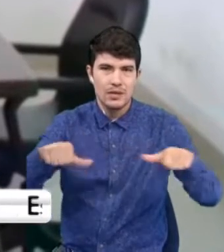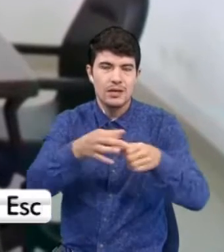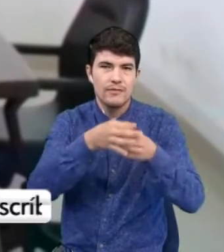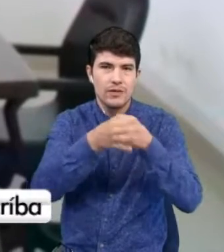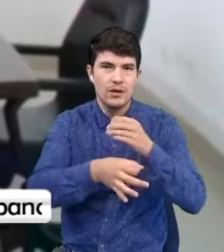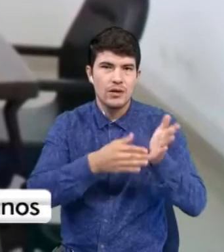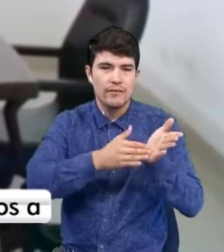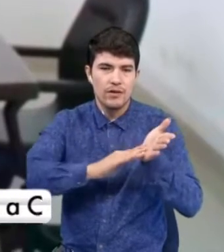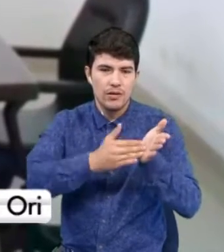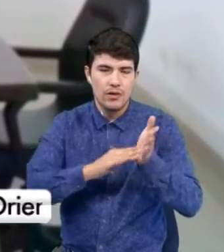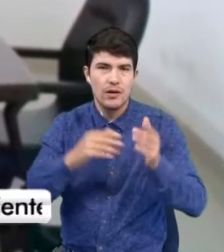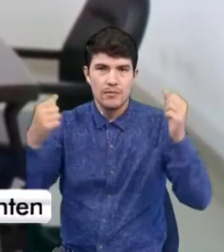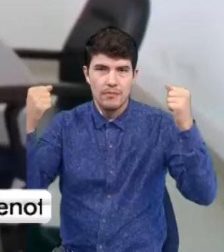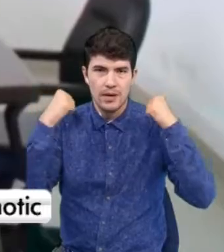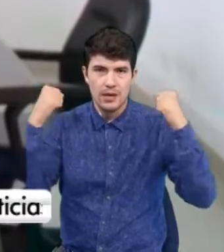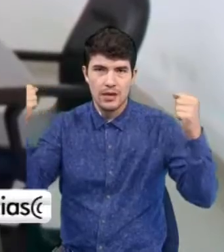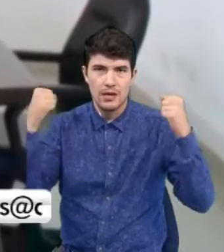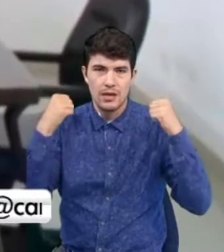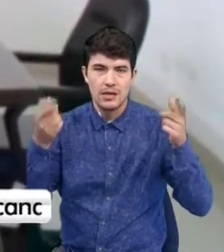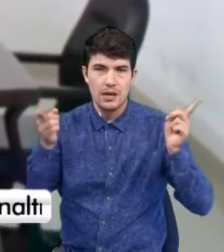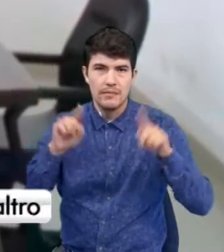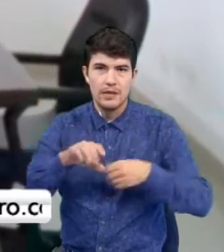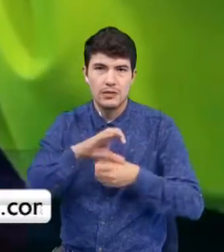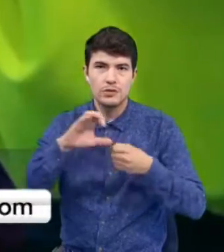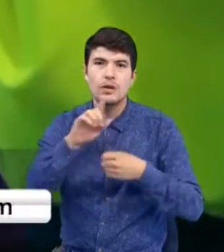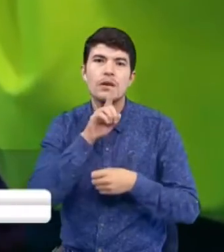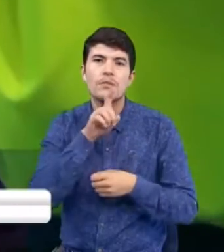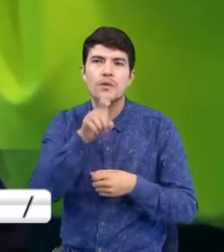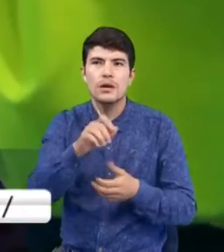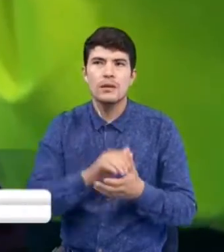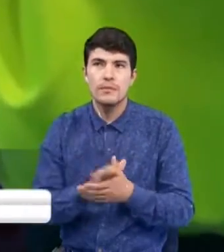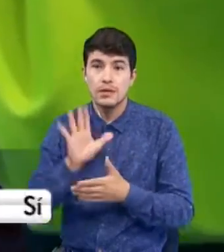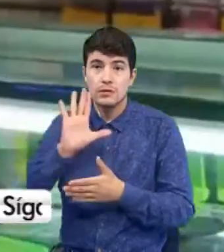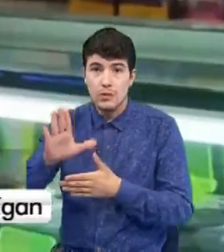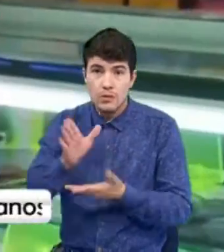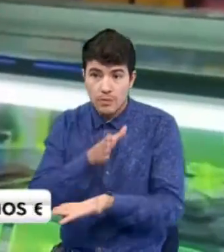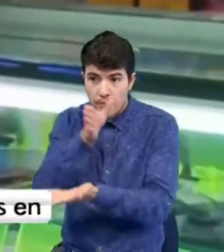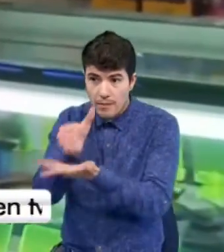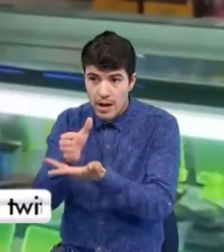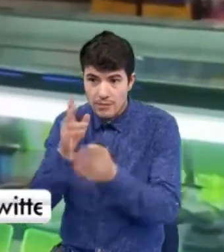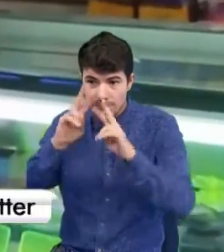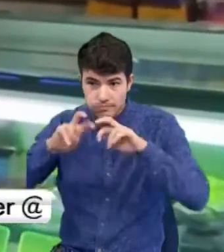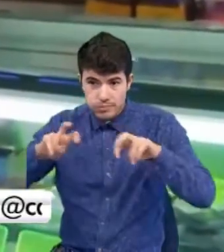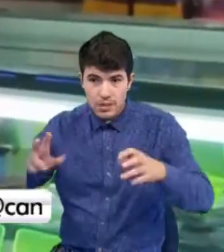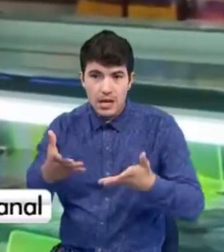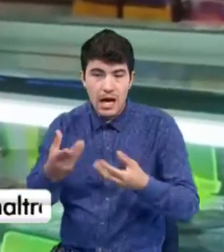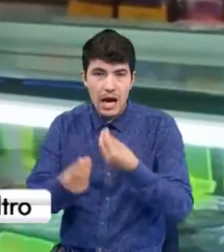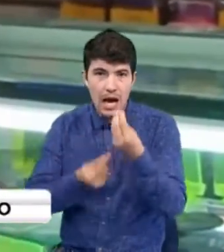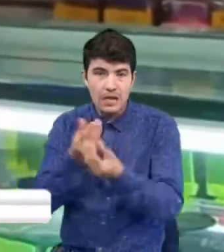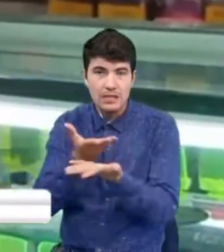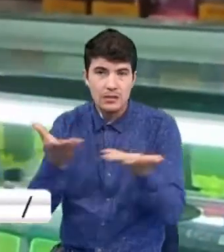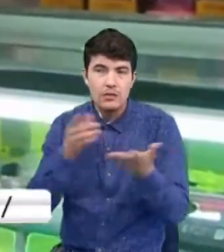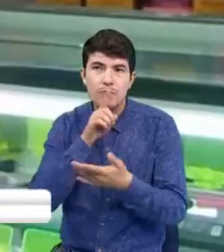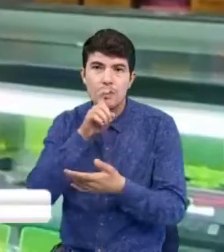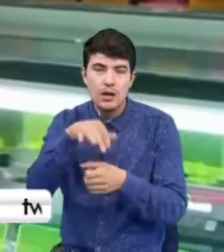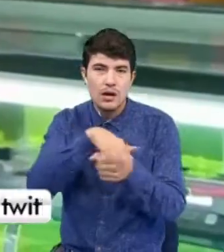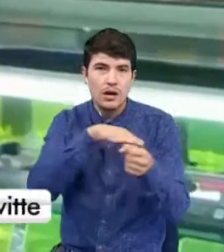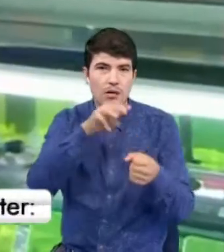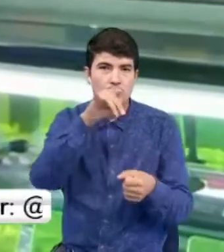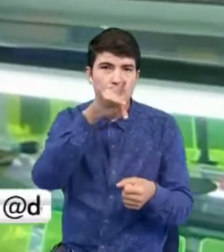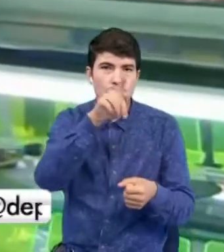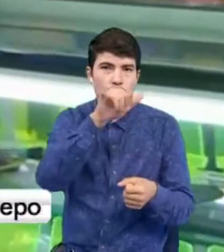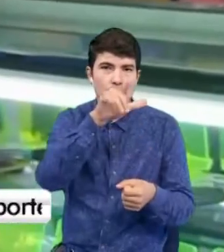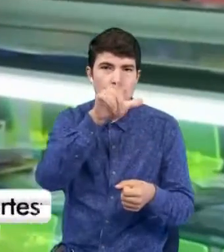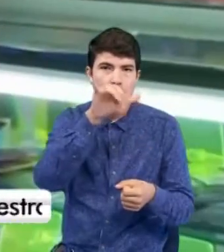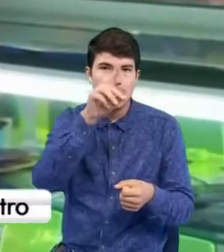de Florida Blanca, Piedecuesta y Bucaramanga. Los operativos judiciales se realizaron en Bucaramanga en los barrios La